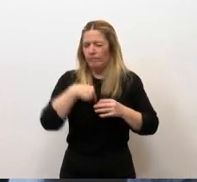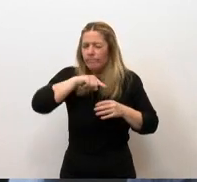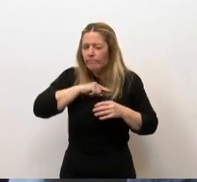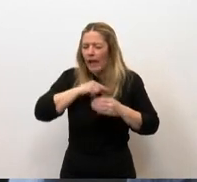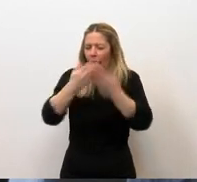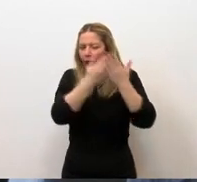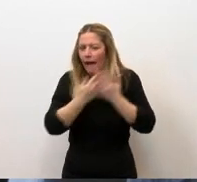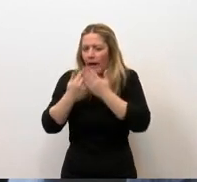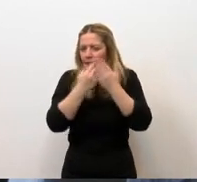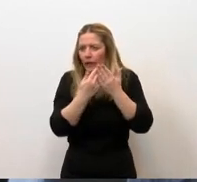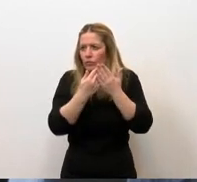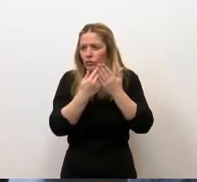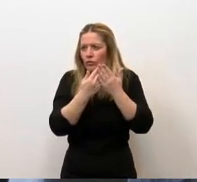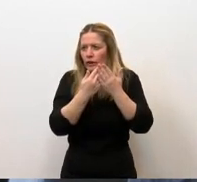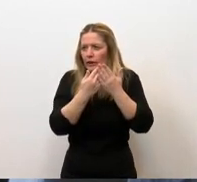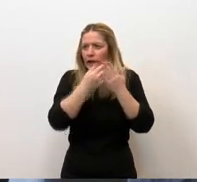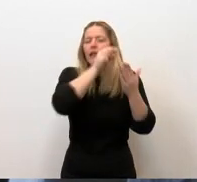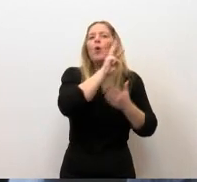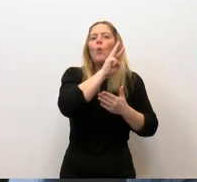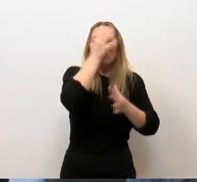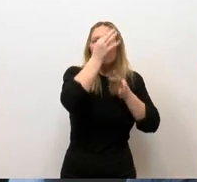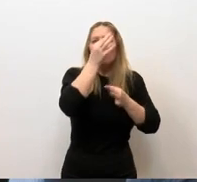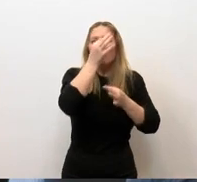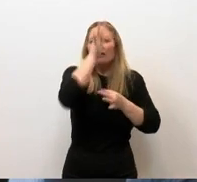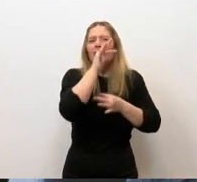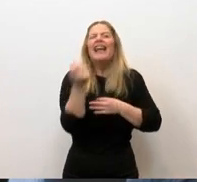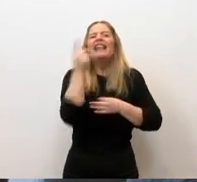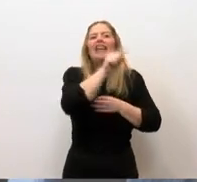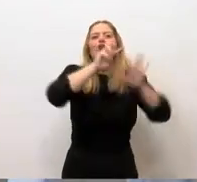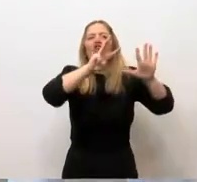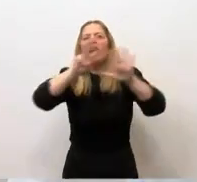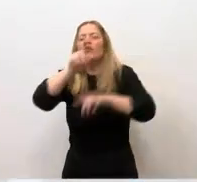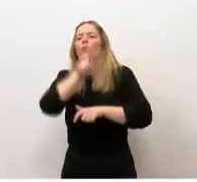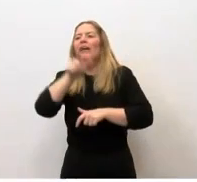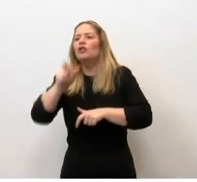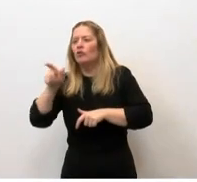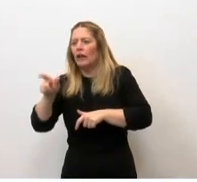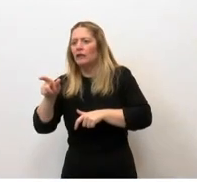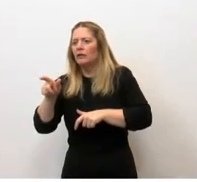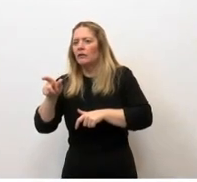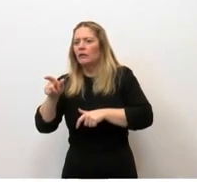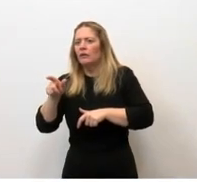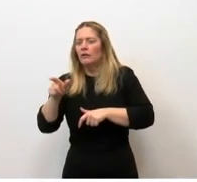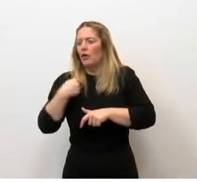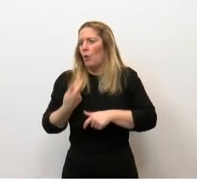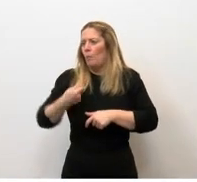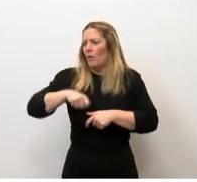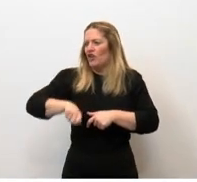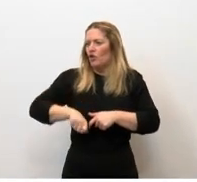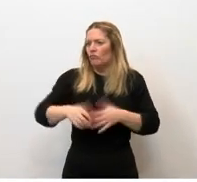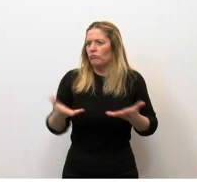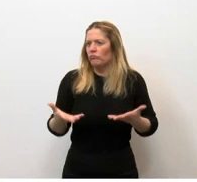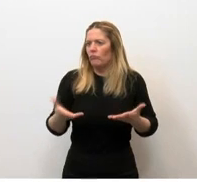Wikidata hay 188 personas con ocupación comunicación de la ciencia